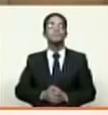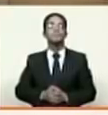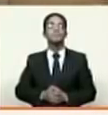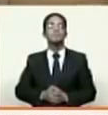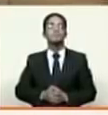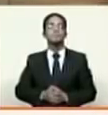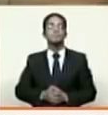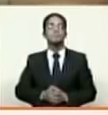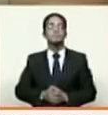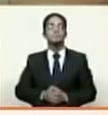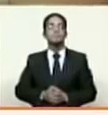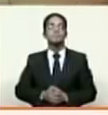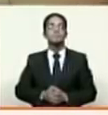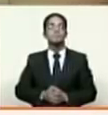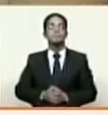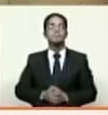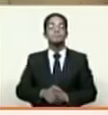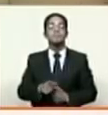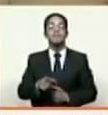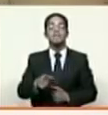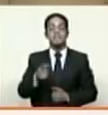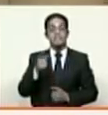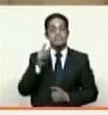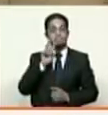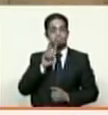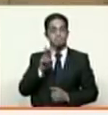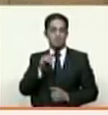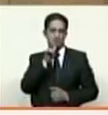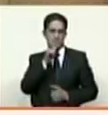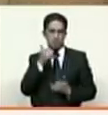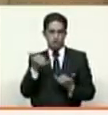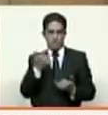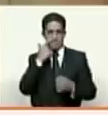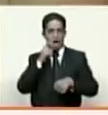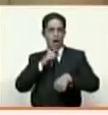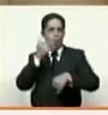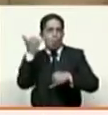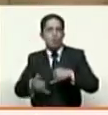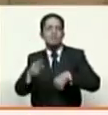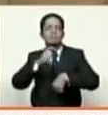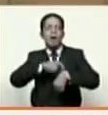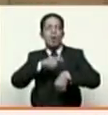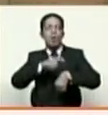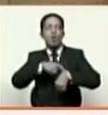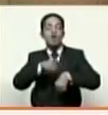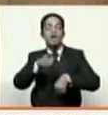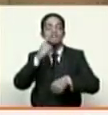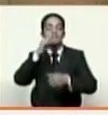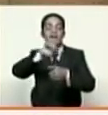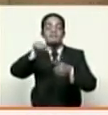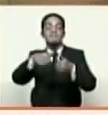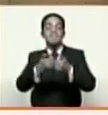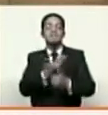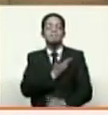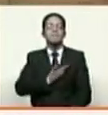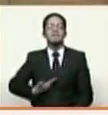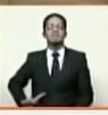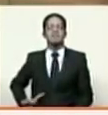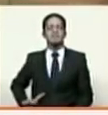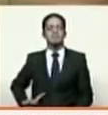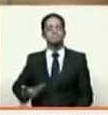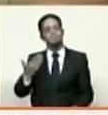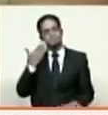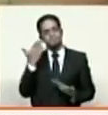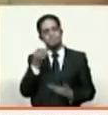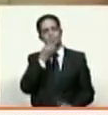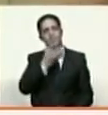Así es, de inmediato nos trasladamos a la sede de la Vicepresidencia Ejecutiva de la República. Allí se encuentra nuestra compañera Melanie Moncada con importante información a esta hora. Buenas tardes, Melanie,